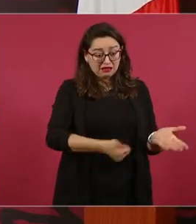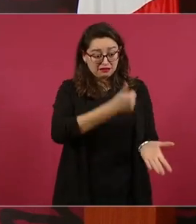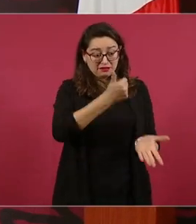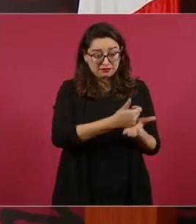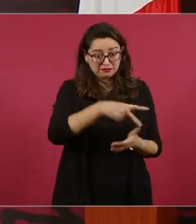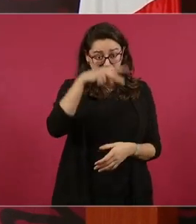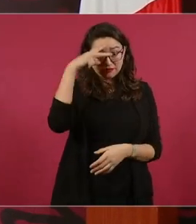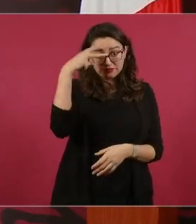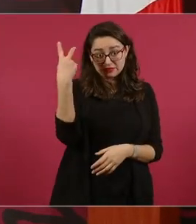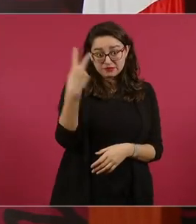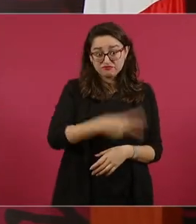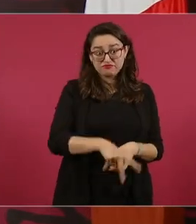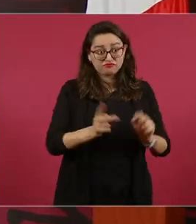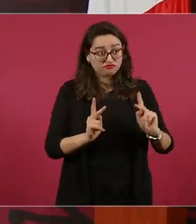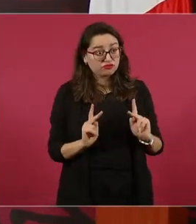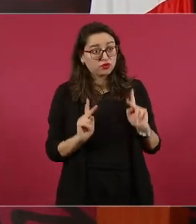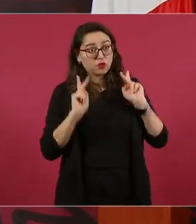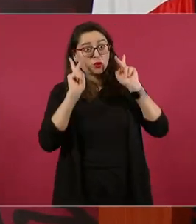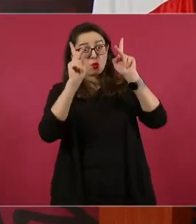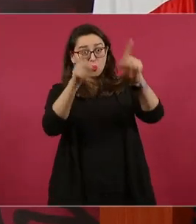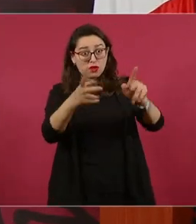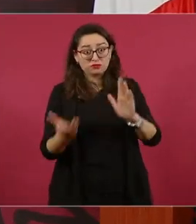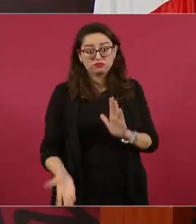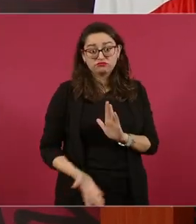dos trabajadores de la construcción.